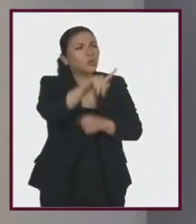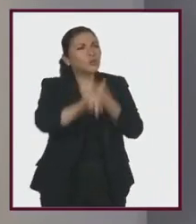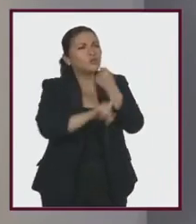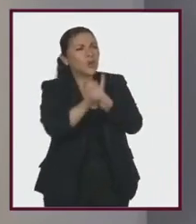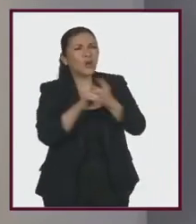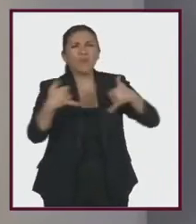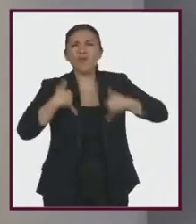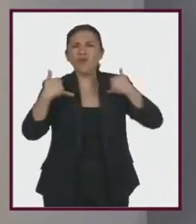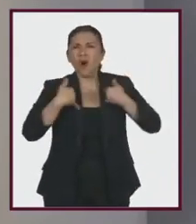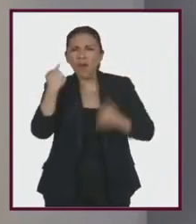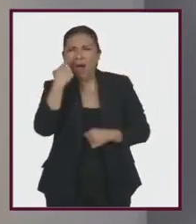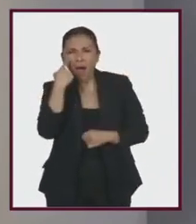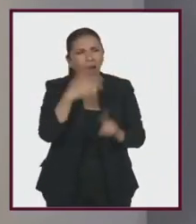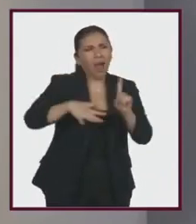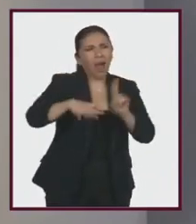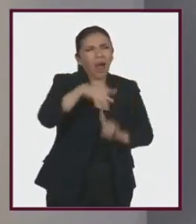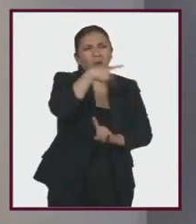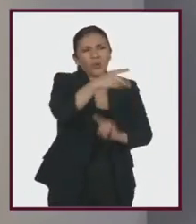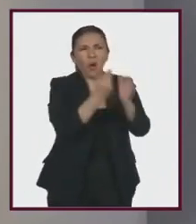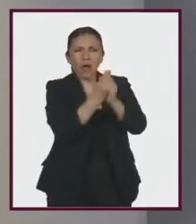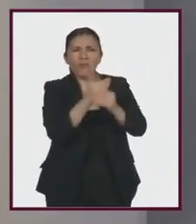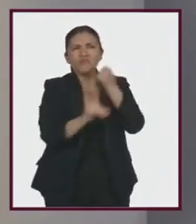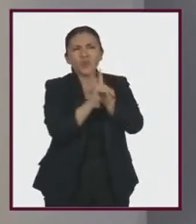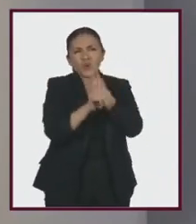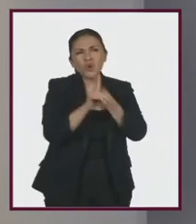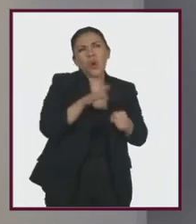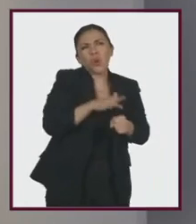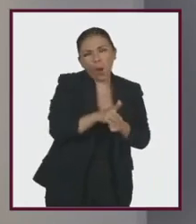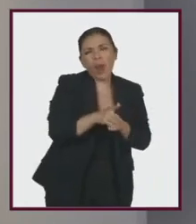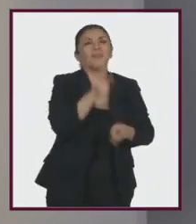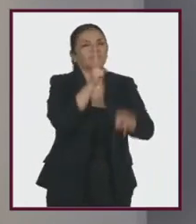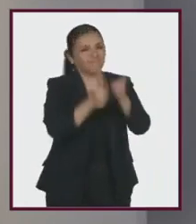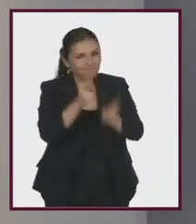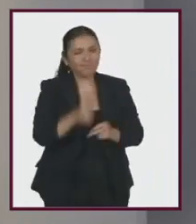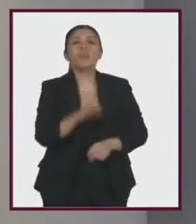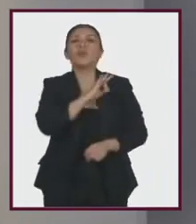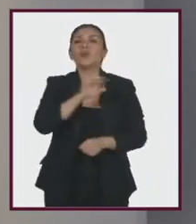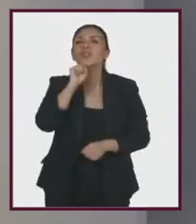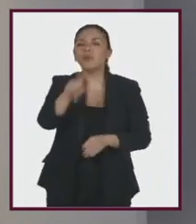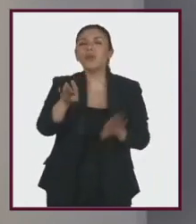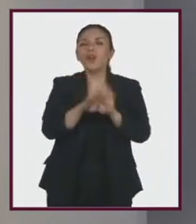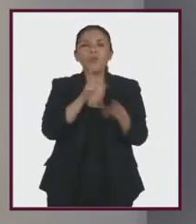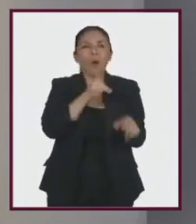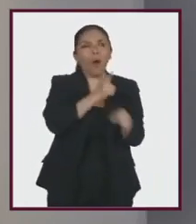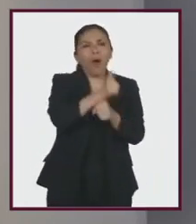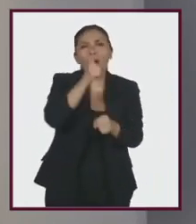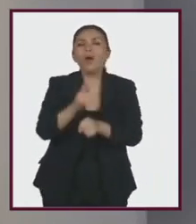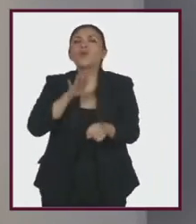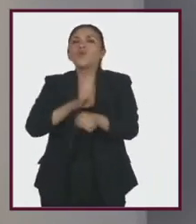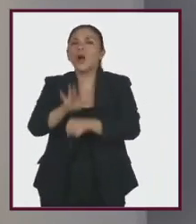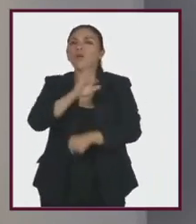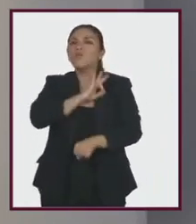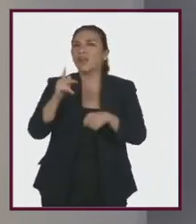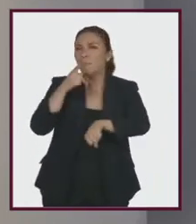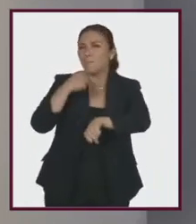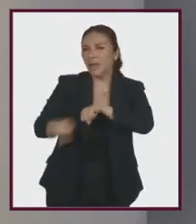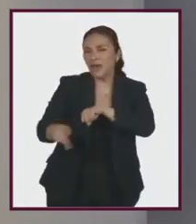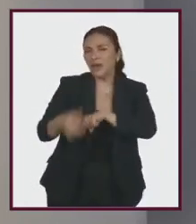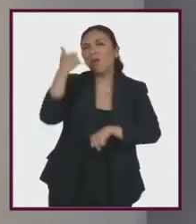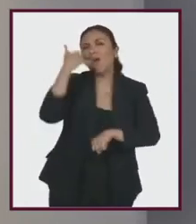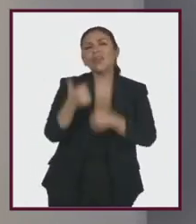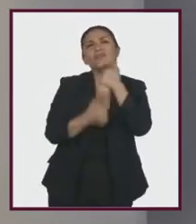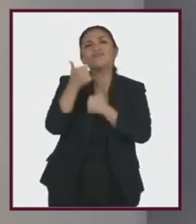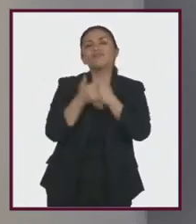jóvenes, los estudiantes. Poder identificar situaciones de riesgo y poder buscar una mejor